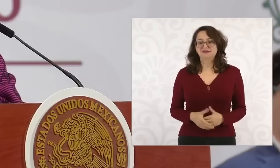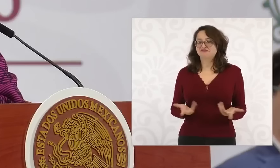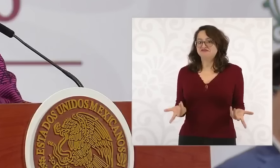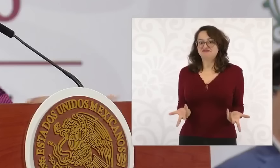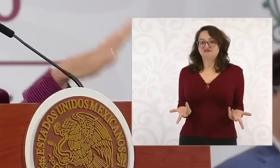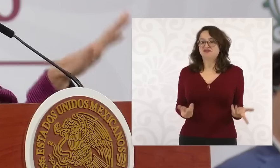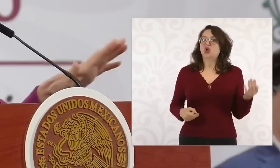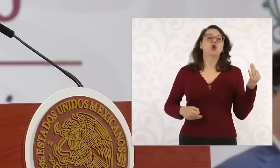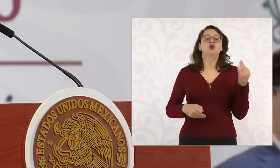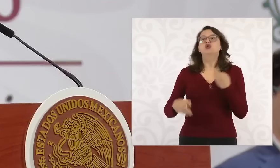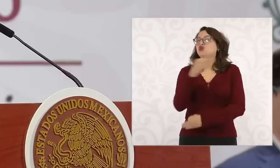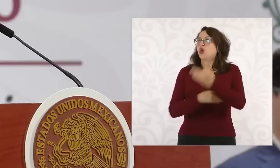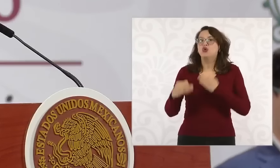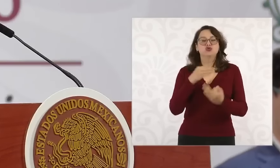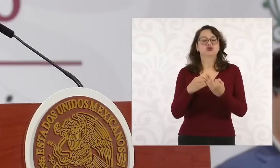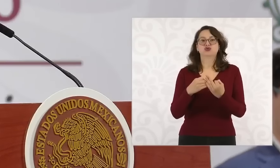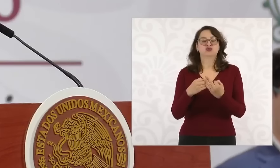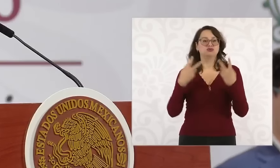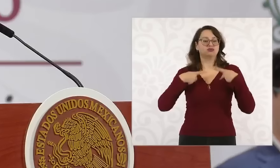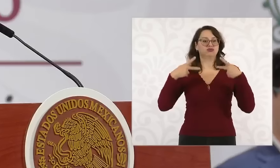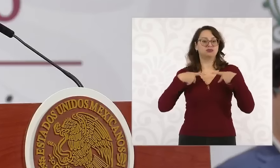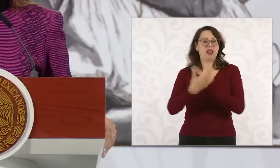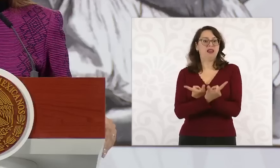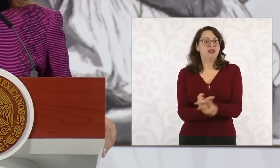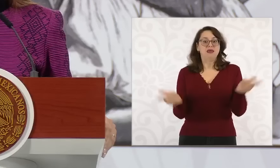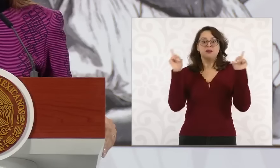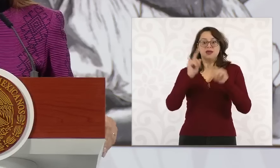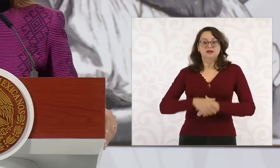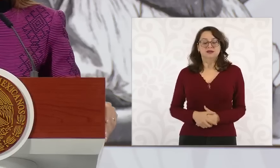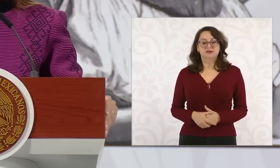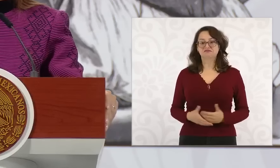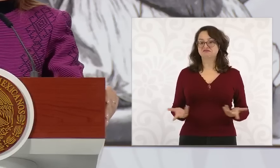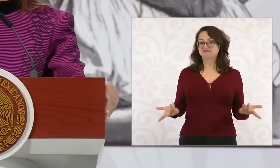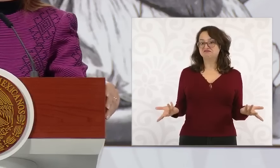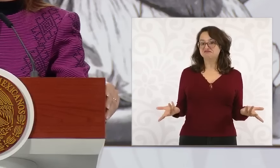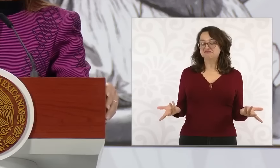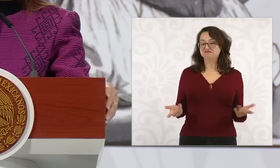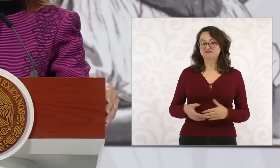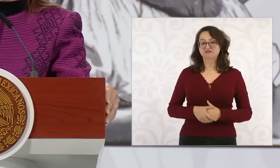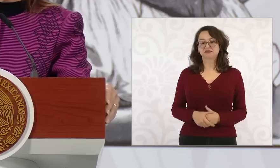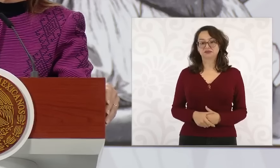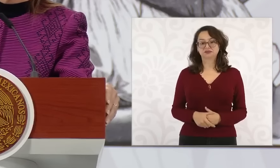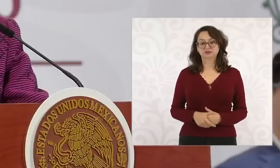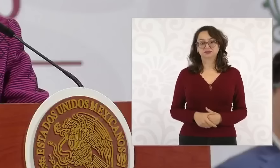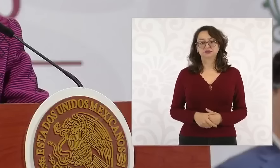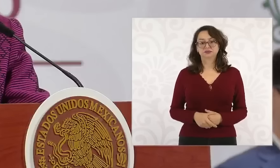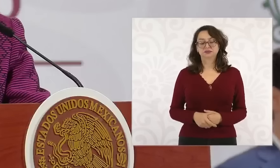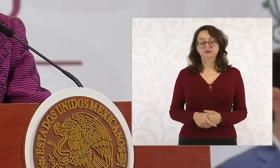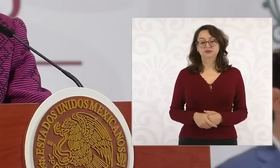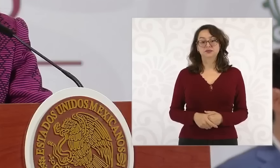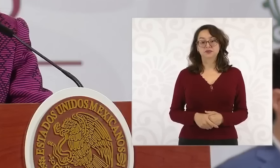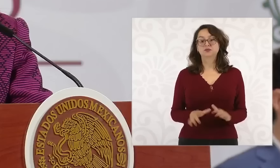absolutamente, absoluta libertad, de todo. Entonces, pues vamos a ver, ya